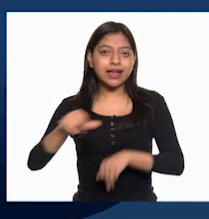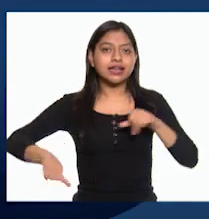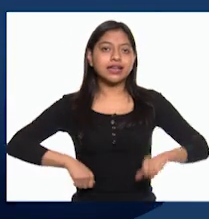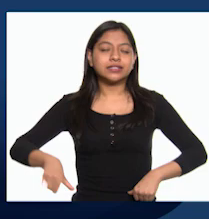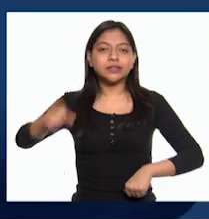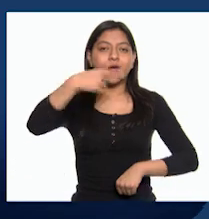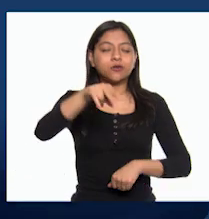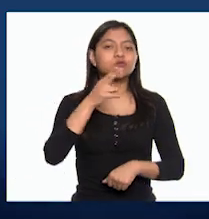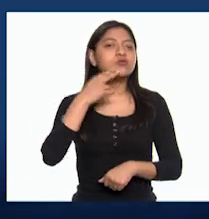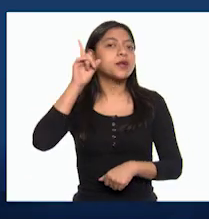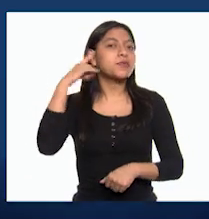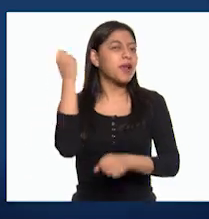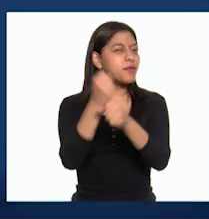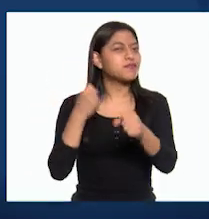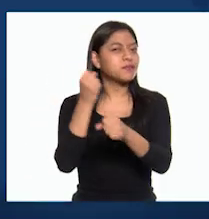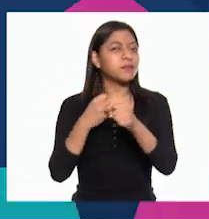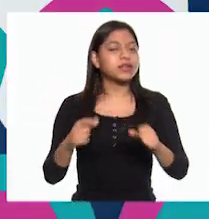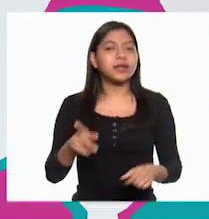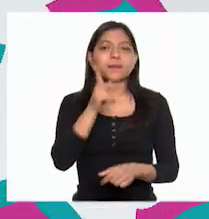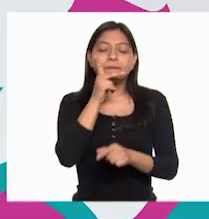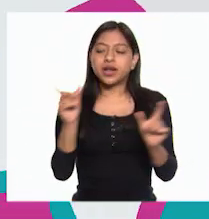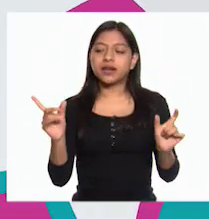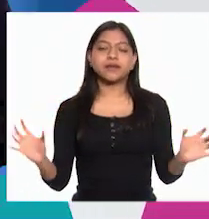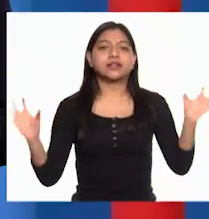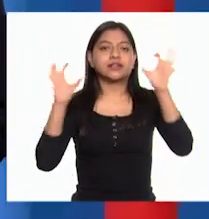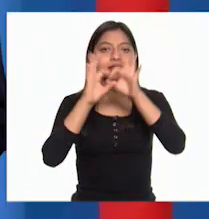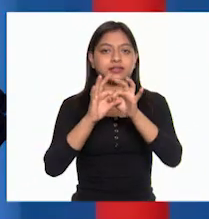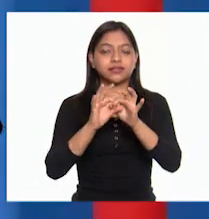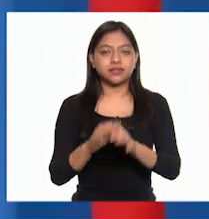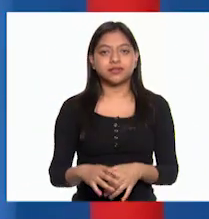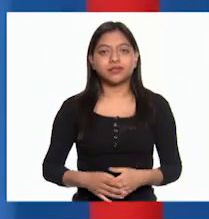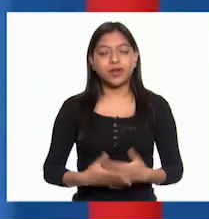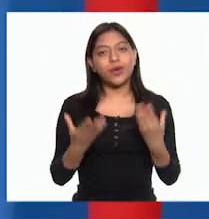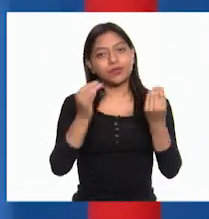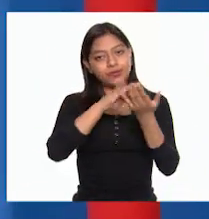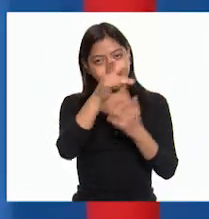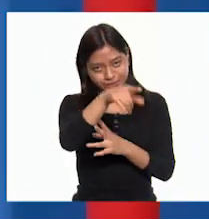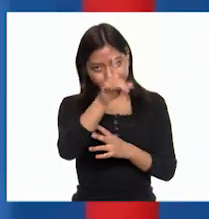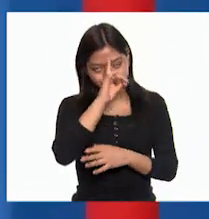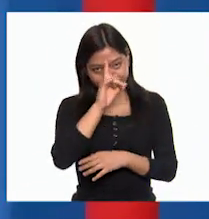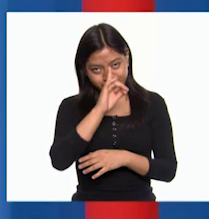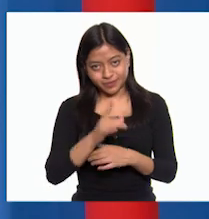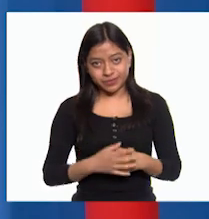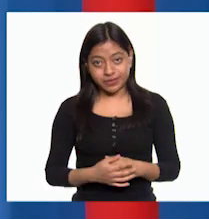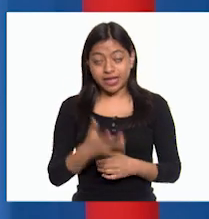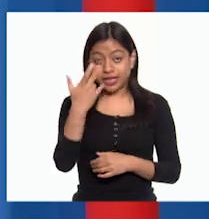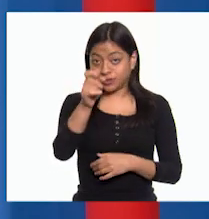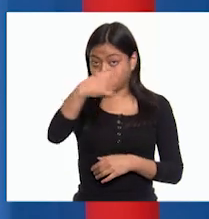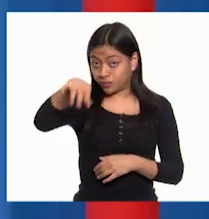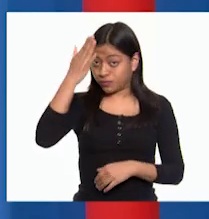útil para identificarlas. Y muchas gracias por la recomendación. La